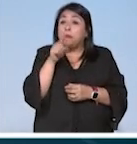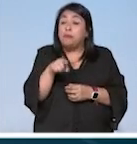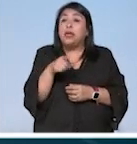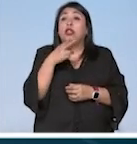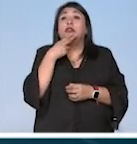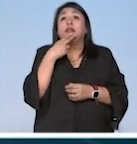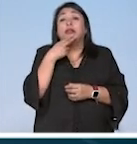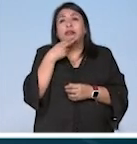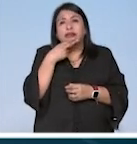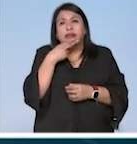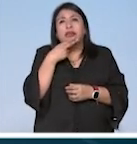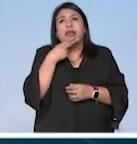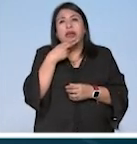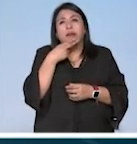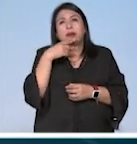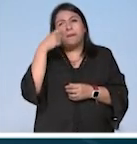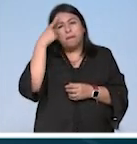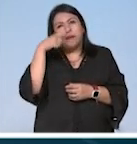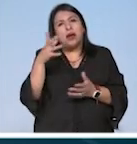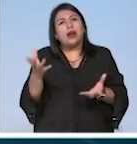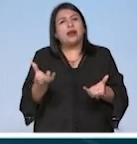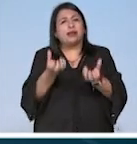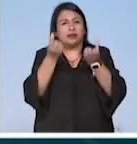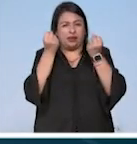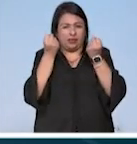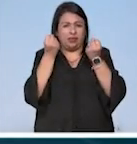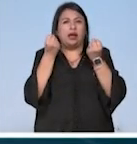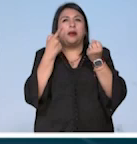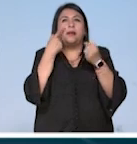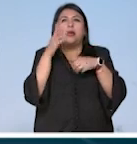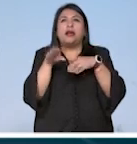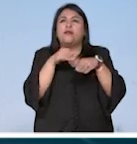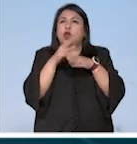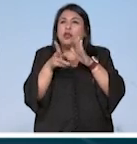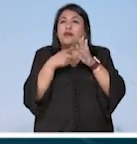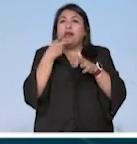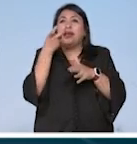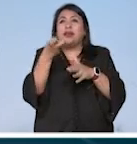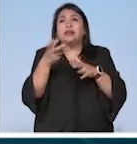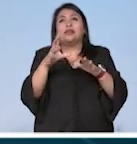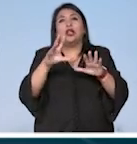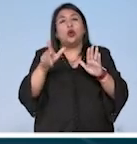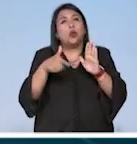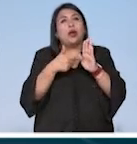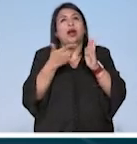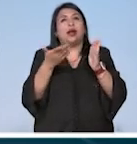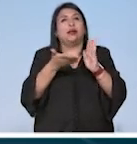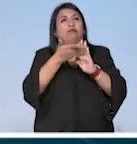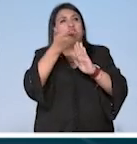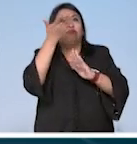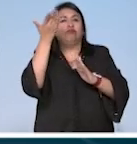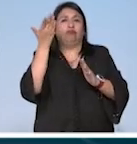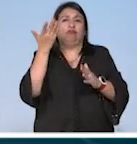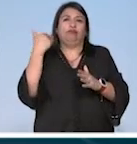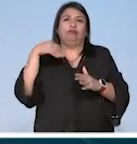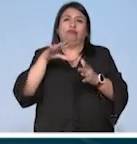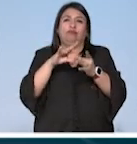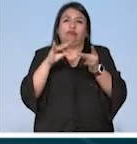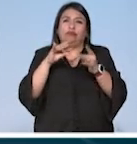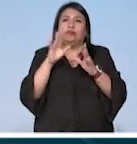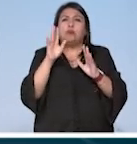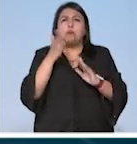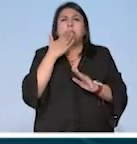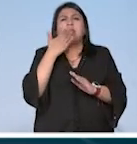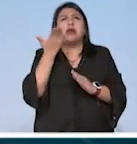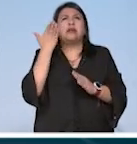sirve para rescatar y recalificar hasta esas unidades habitacionales que hablábamos que fueron buenas